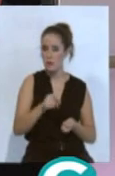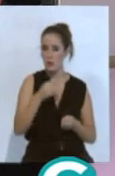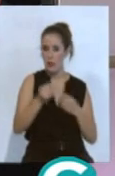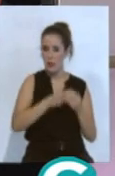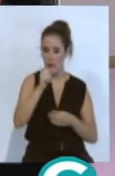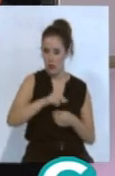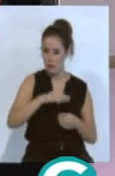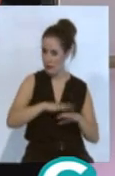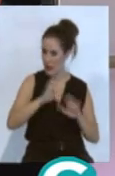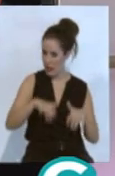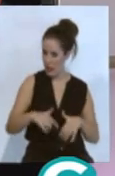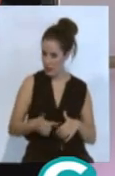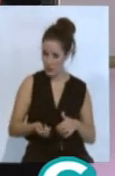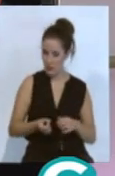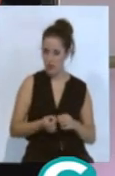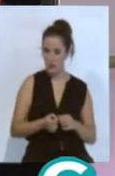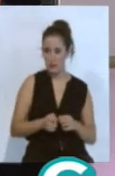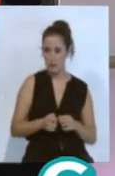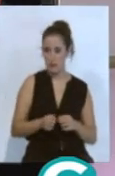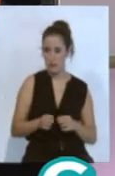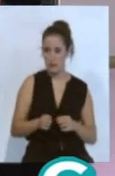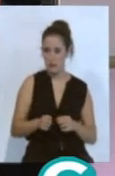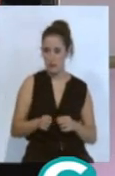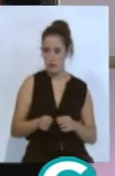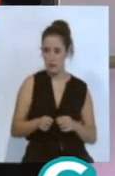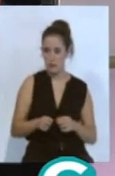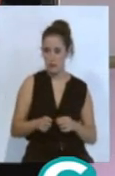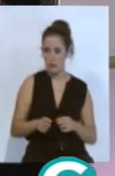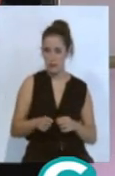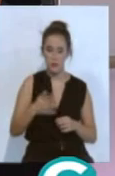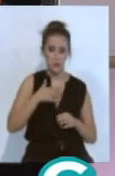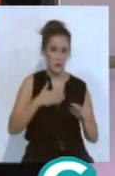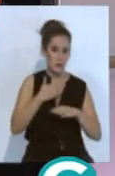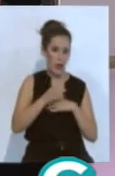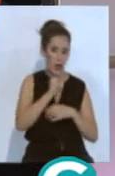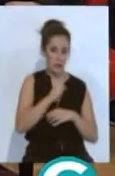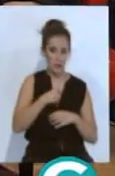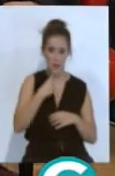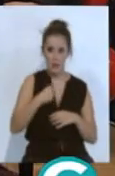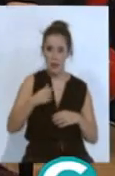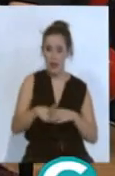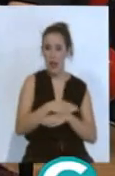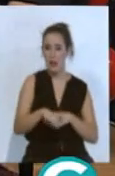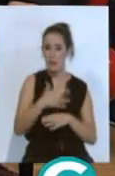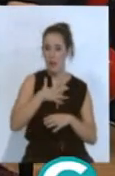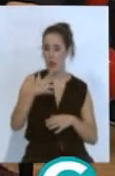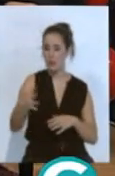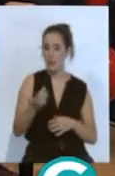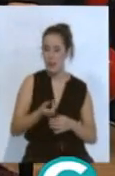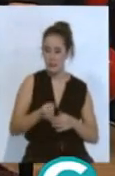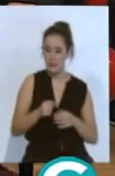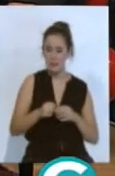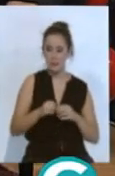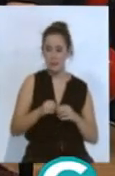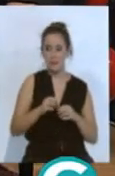aquí, para Cádiz. Él le gustaba, él me decía, como dijo Olvera, dice, yo iba a cantar y me decía en la calle, lo siento. No, él,